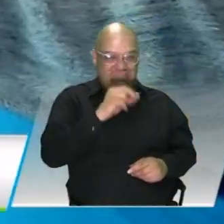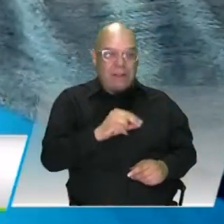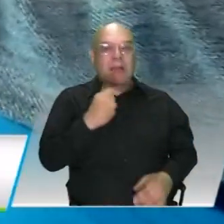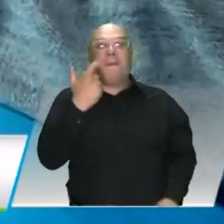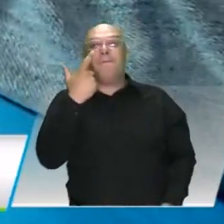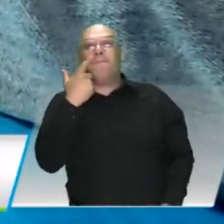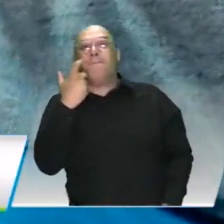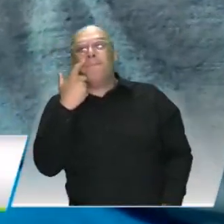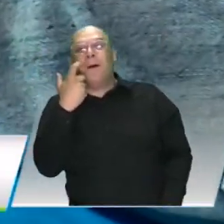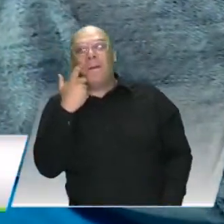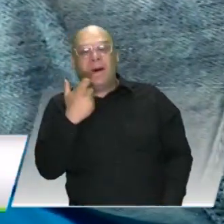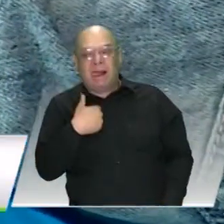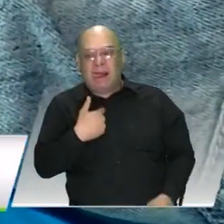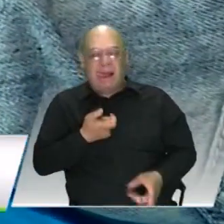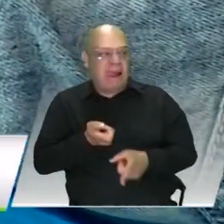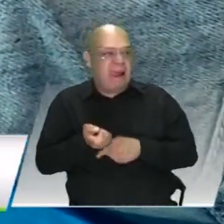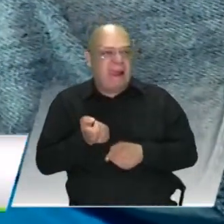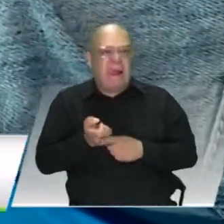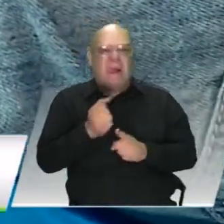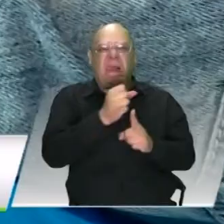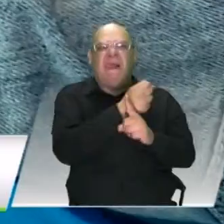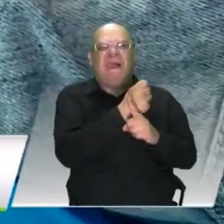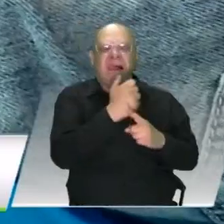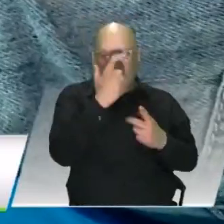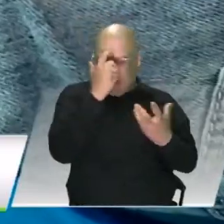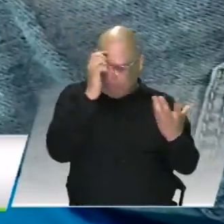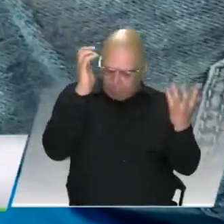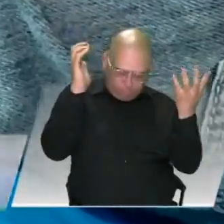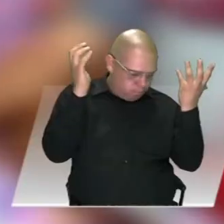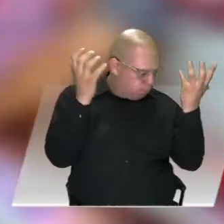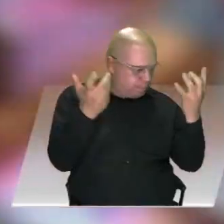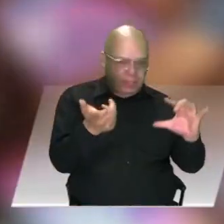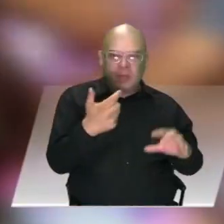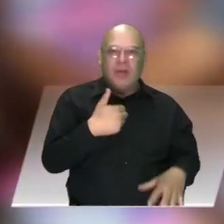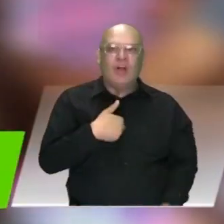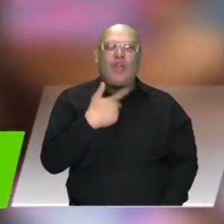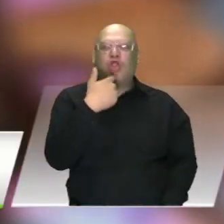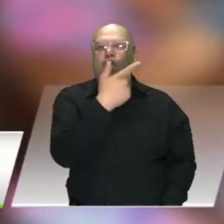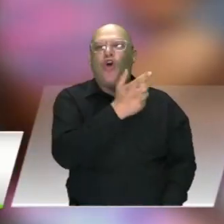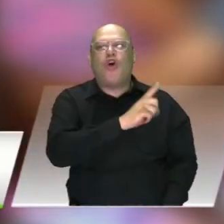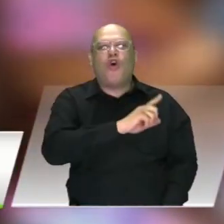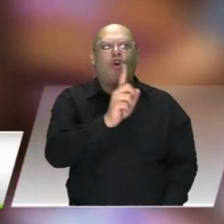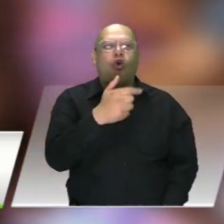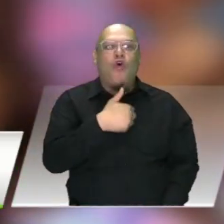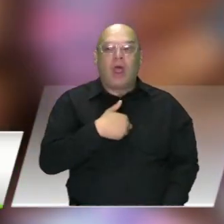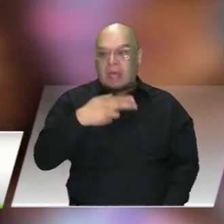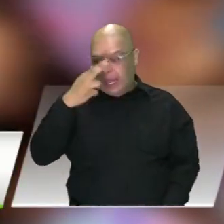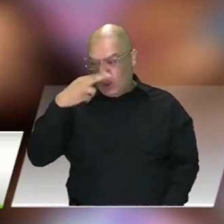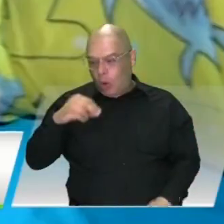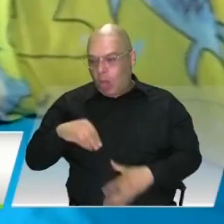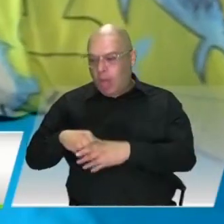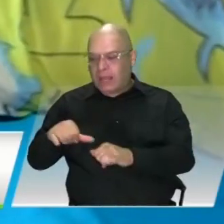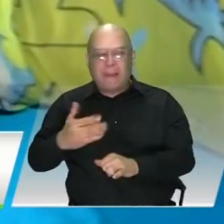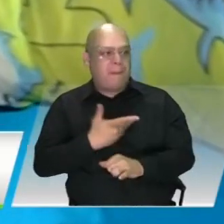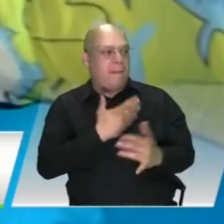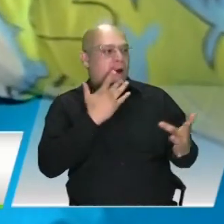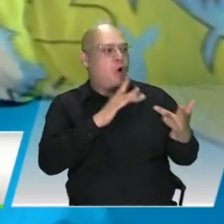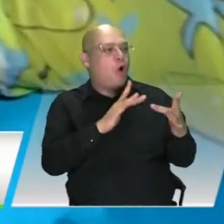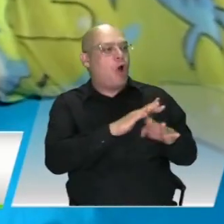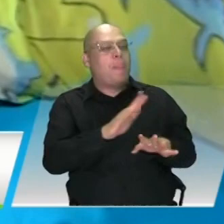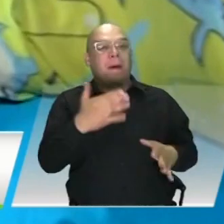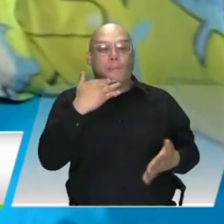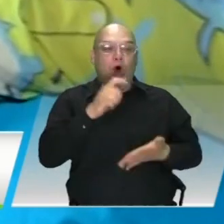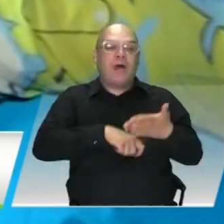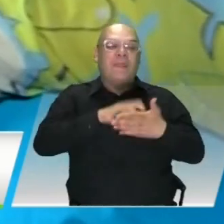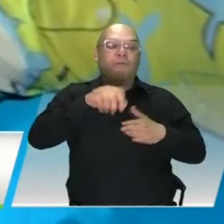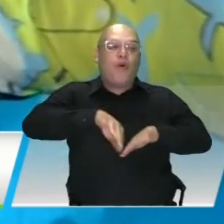padre busca causarle un daño emocional y psicológico, negándole la posibilidad de compartir con ellos después de un divorcio en el